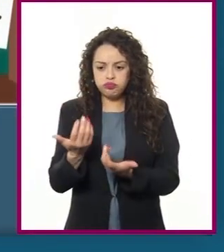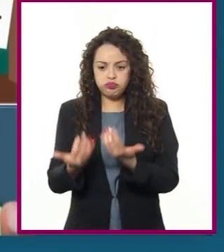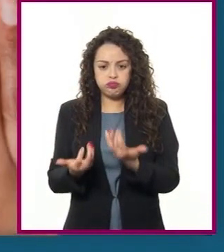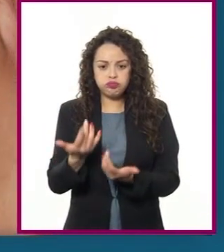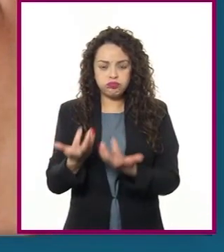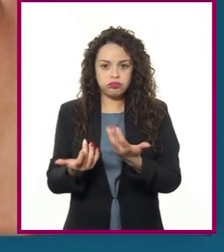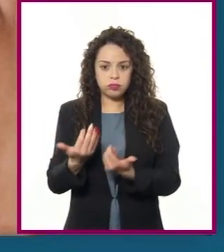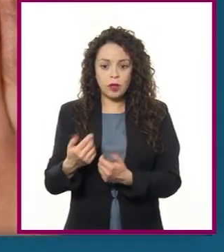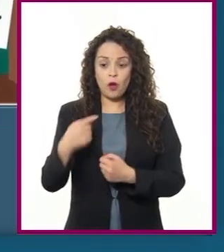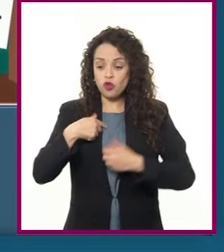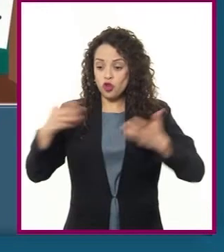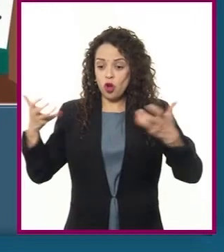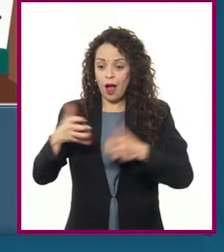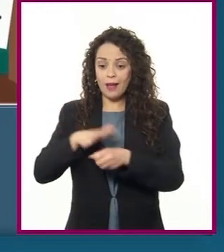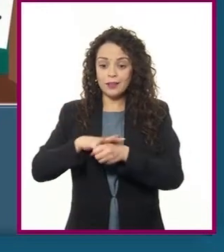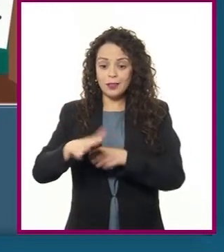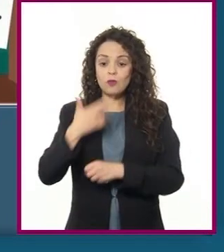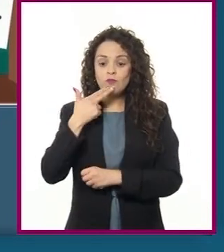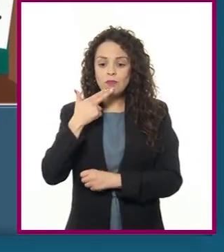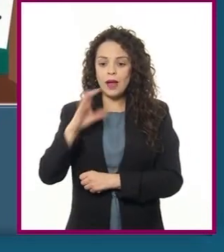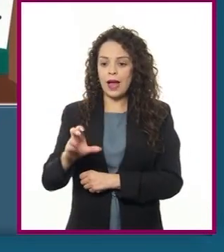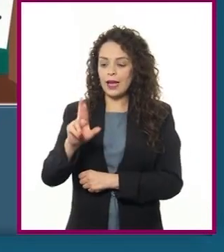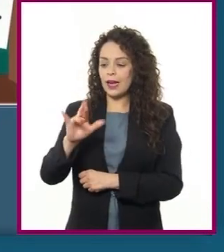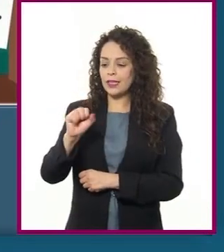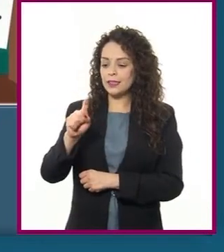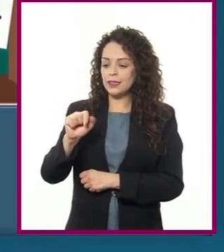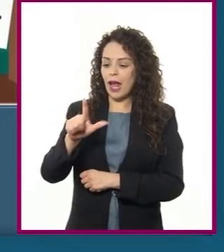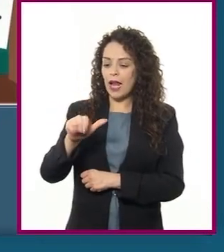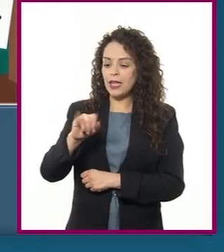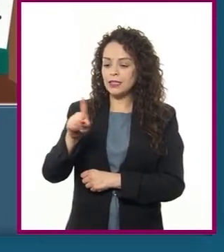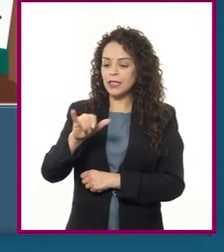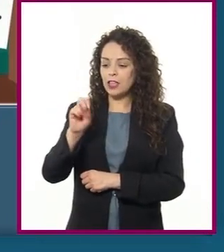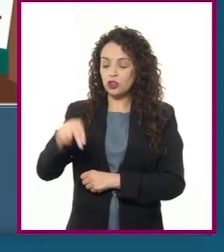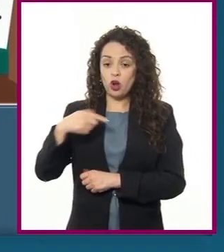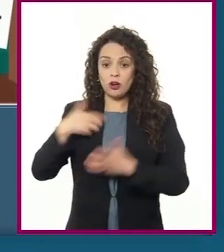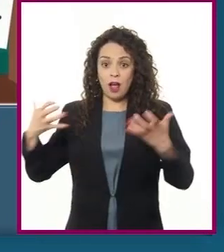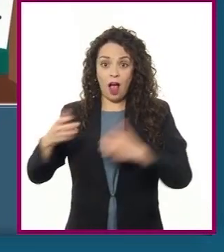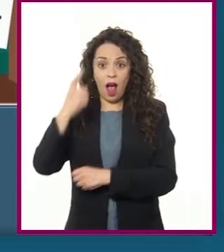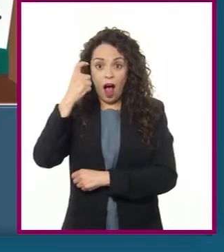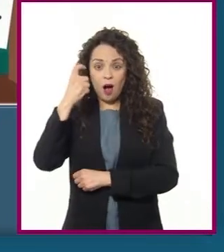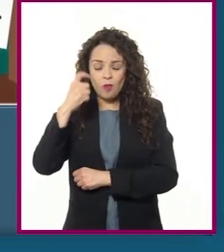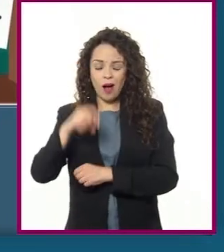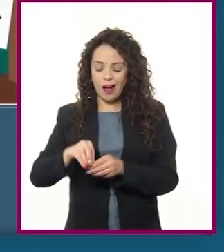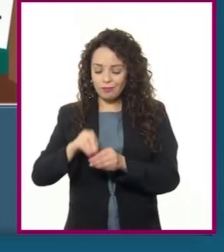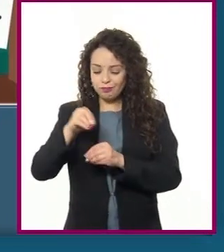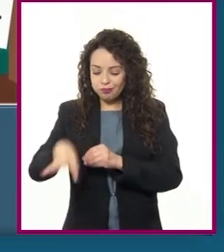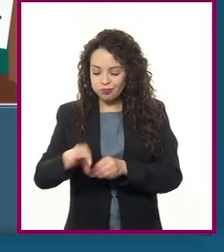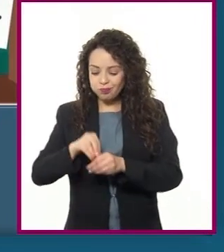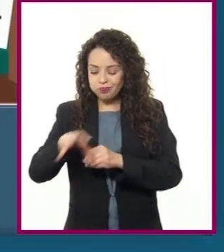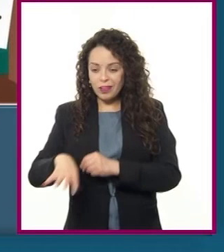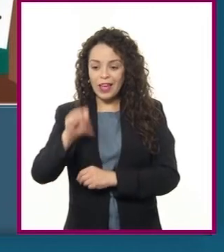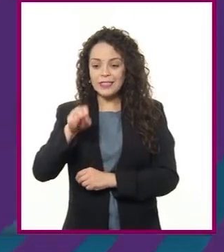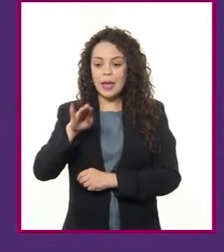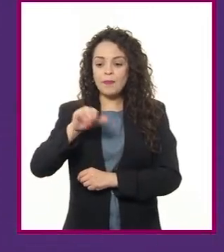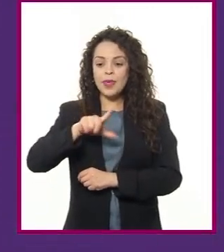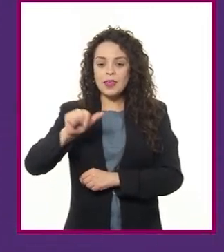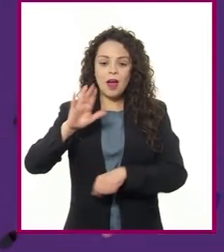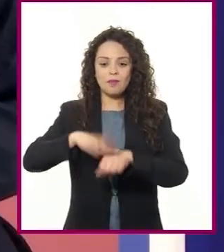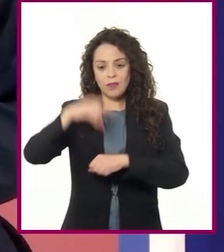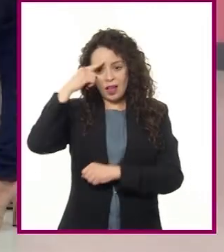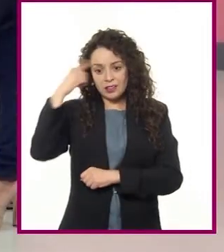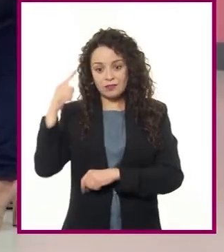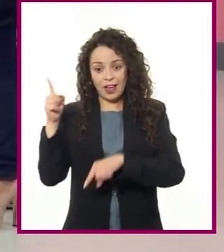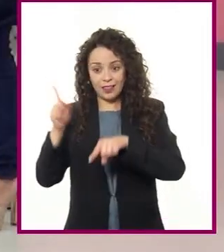una cristalización y al hacer mi agua se me fueron las semillas, así que me parece más fácil retirarlas.